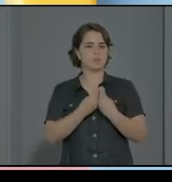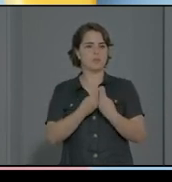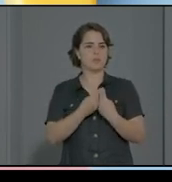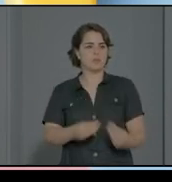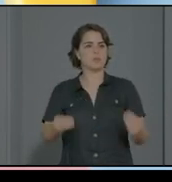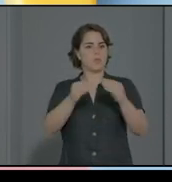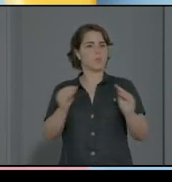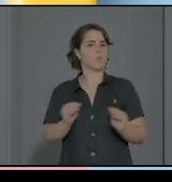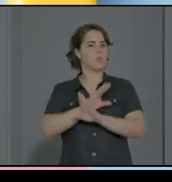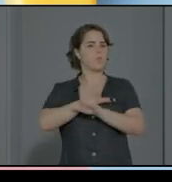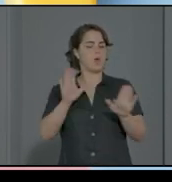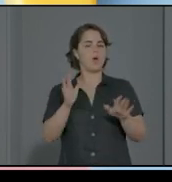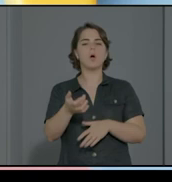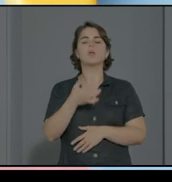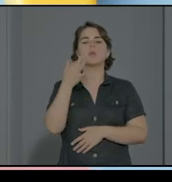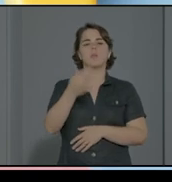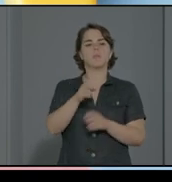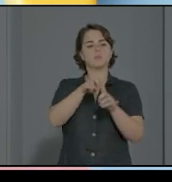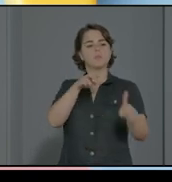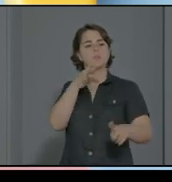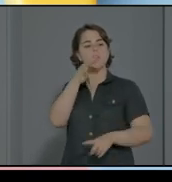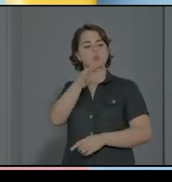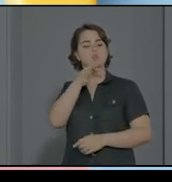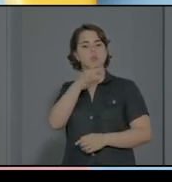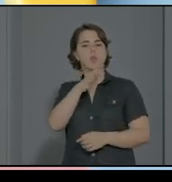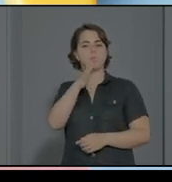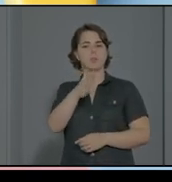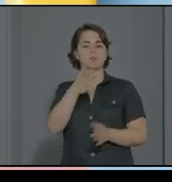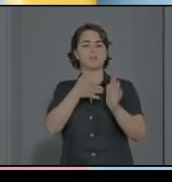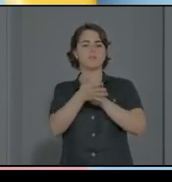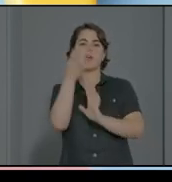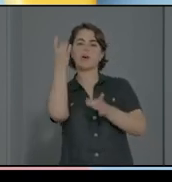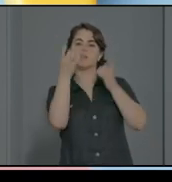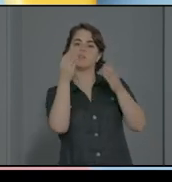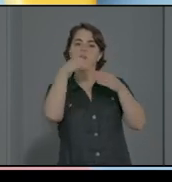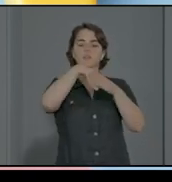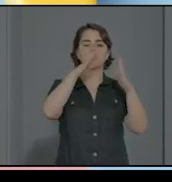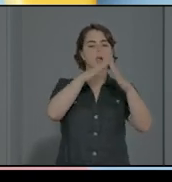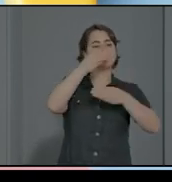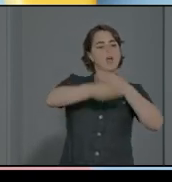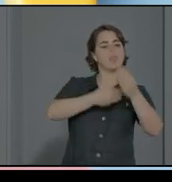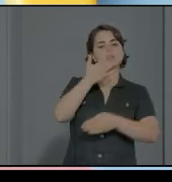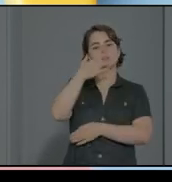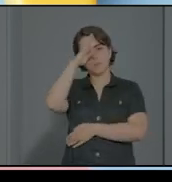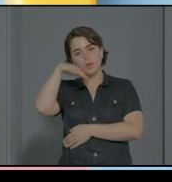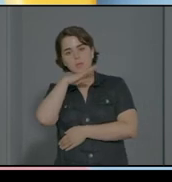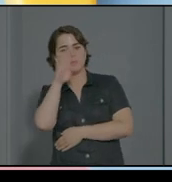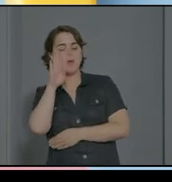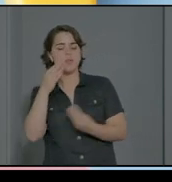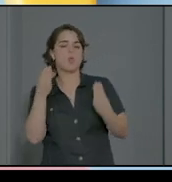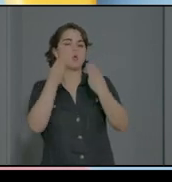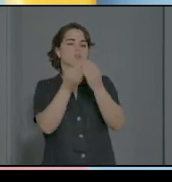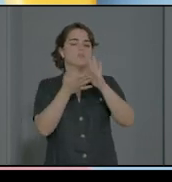puede leer de forma positiva, porque si hay tareas que hacer en casa, si están el padre y la madre juntos, puede ser útil. Sin